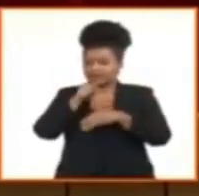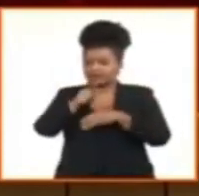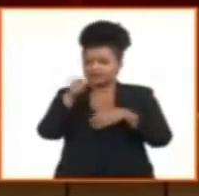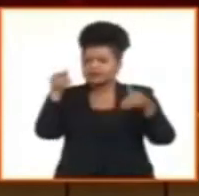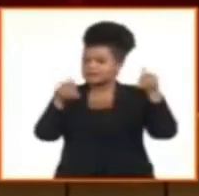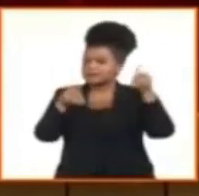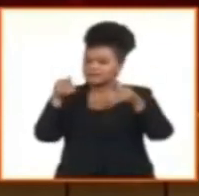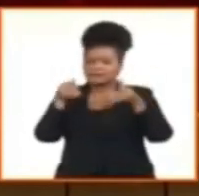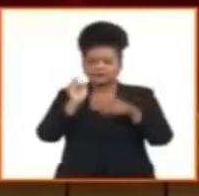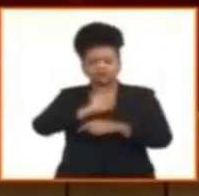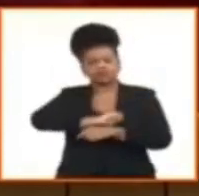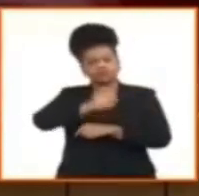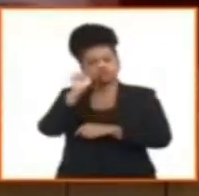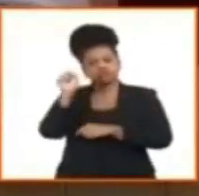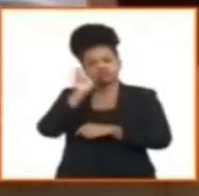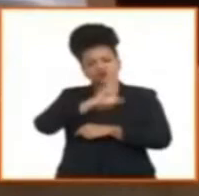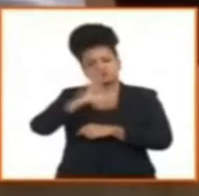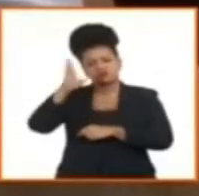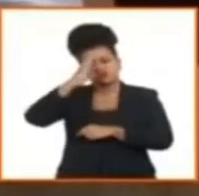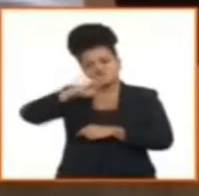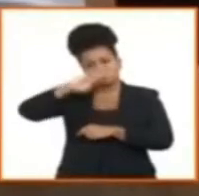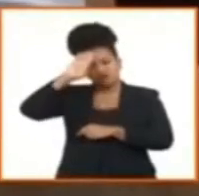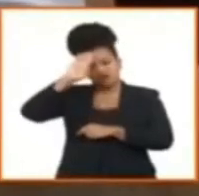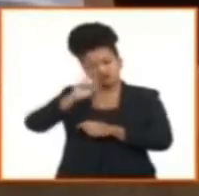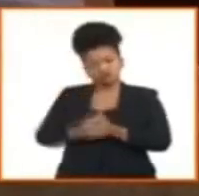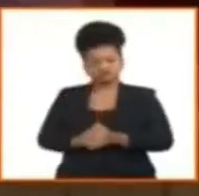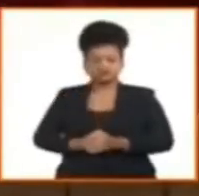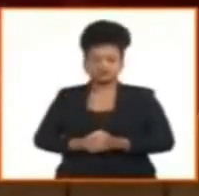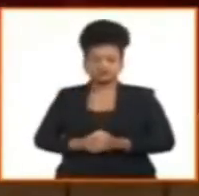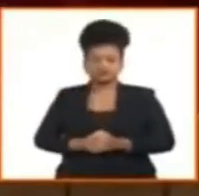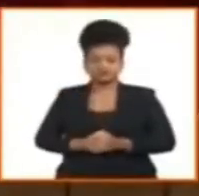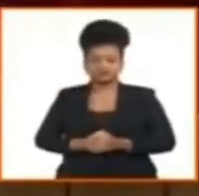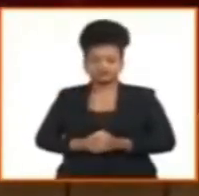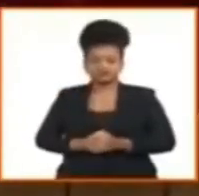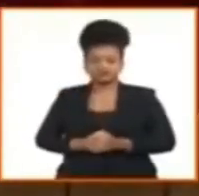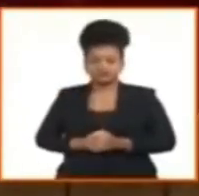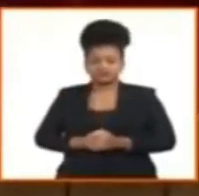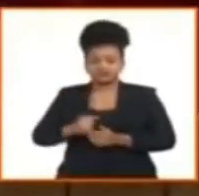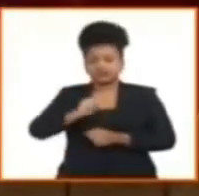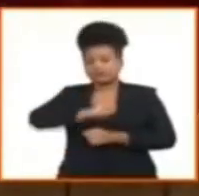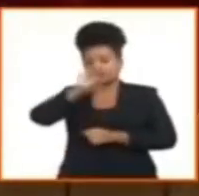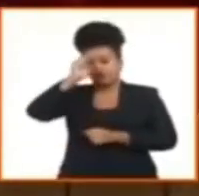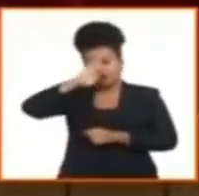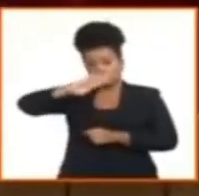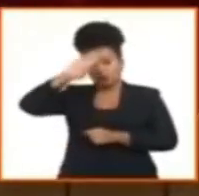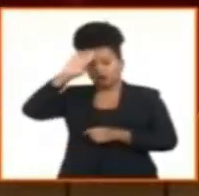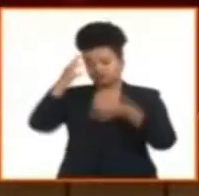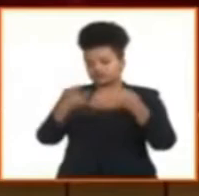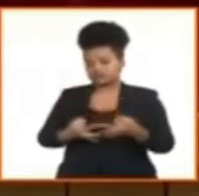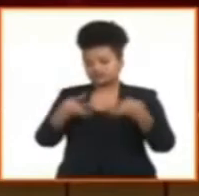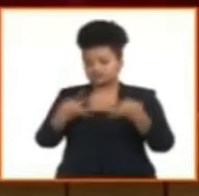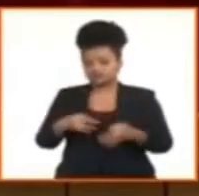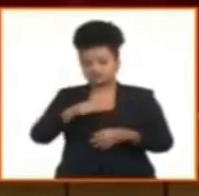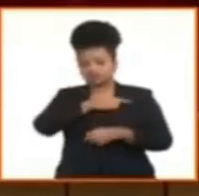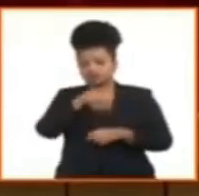cada triunfo de la Revolución cubana frente a sus adversarios. En cada victoria cubana están también